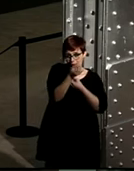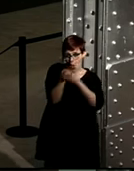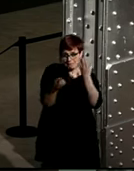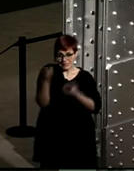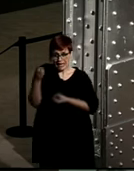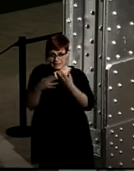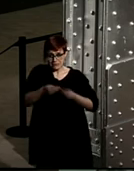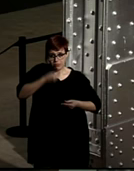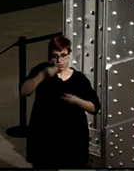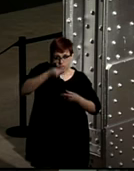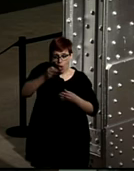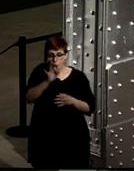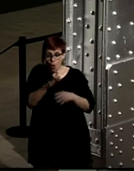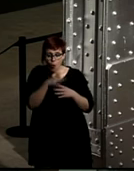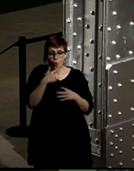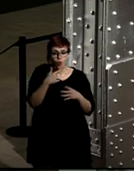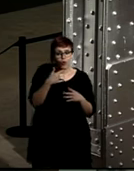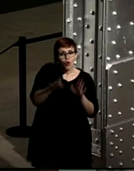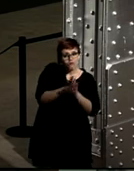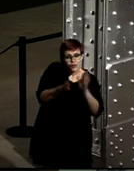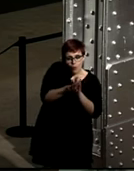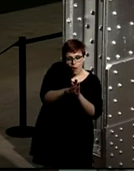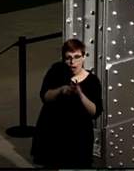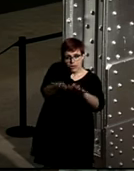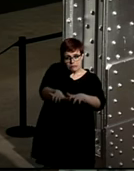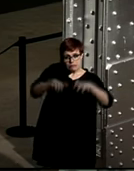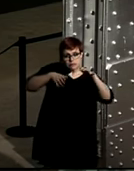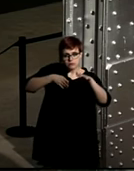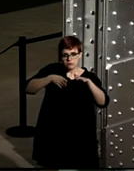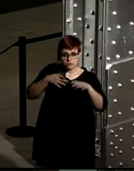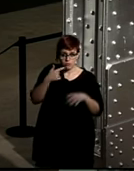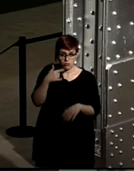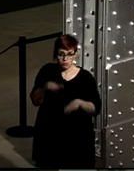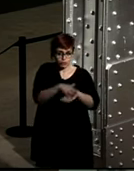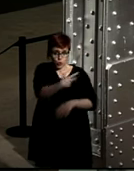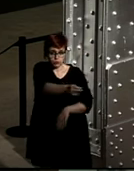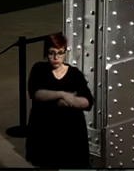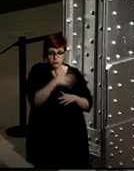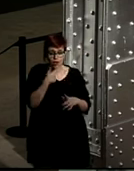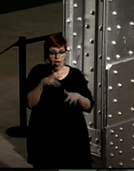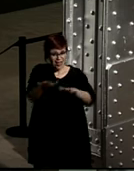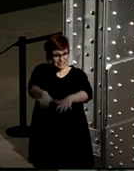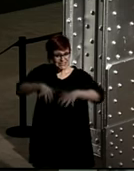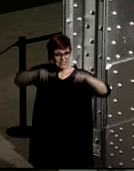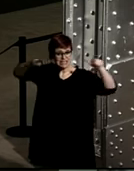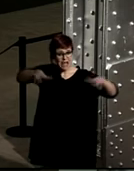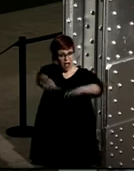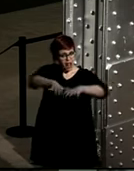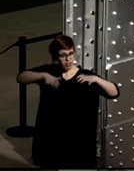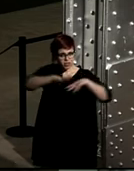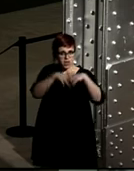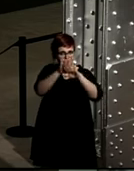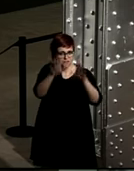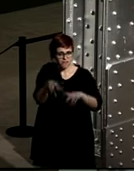final si la película lo requiere, ¿va a continuar? El cine no va a acabar, eso seguro. Las salas de cine, el ritual de ir al